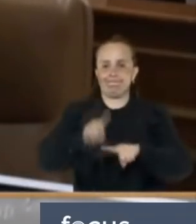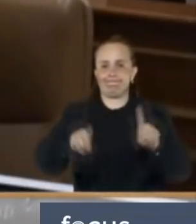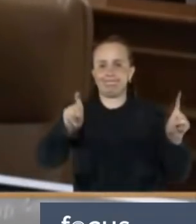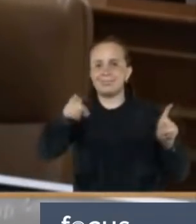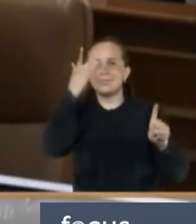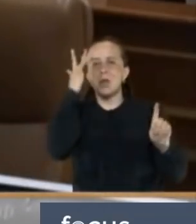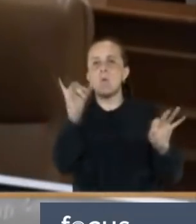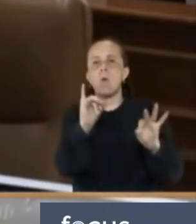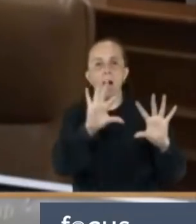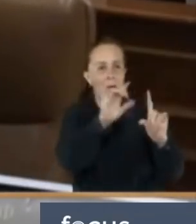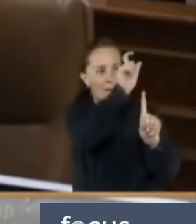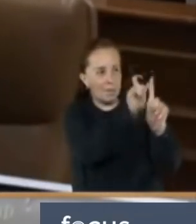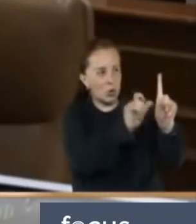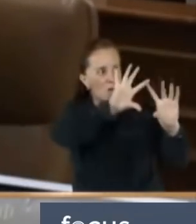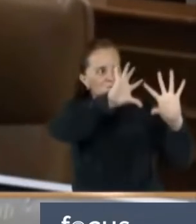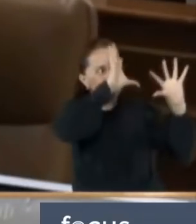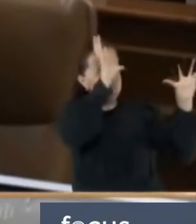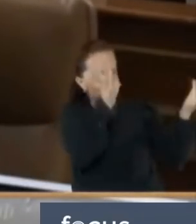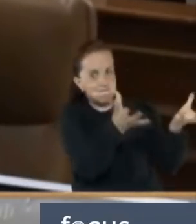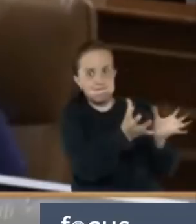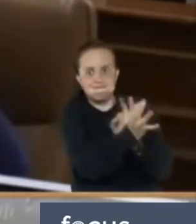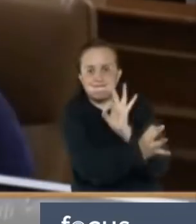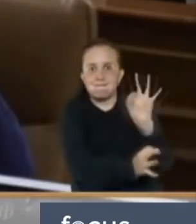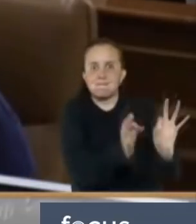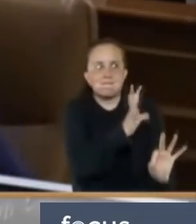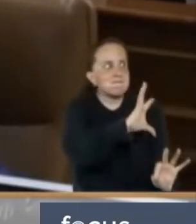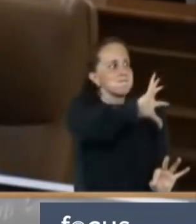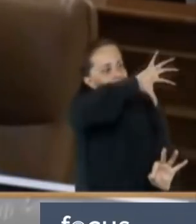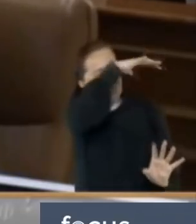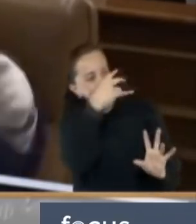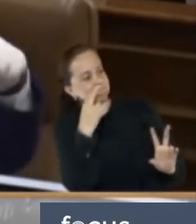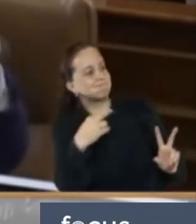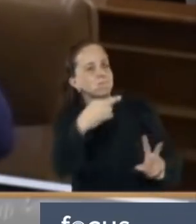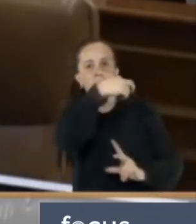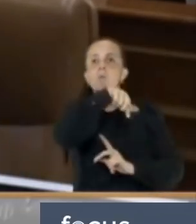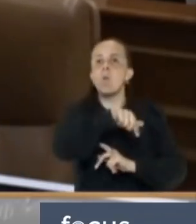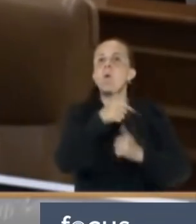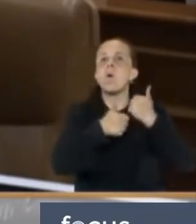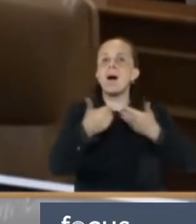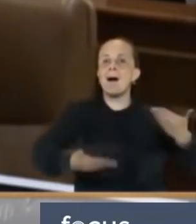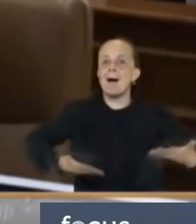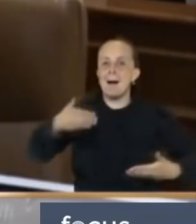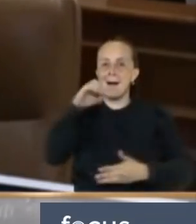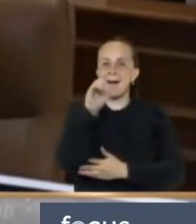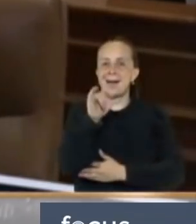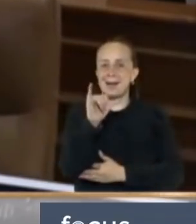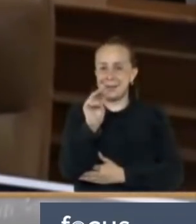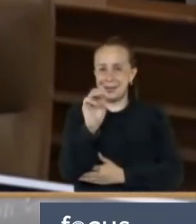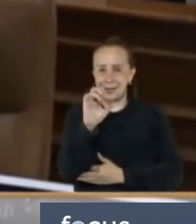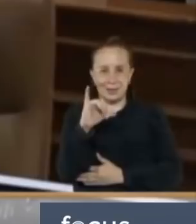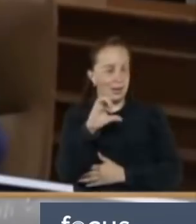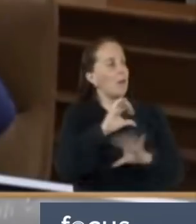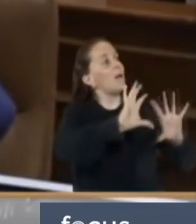cristal que había montado Casas Olímpica estaba hecho. Pero algo más, había otro